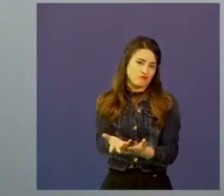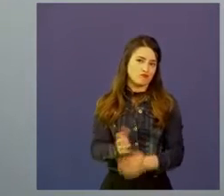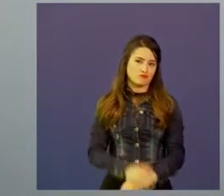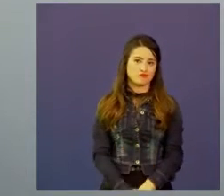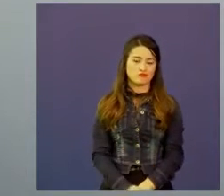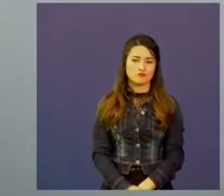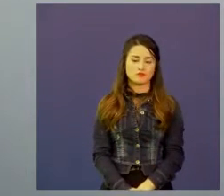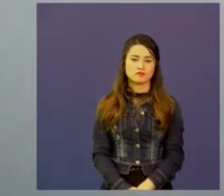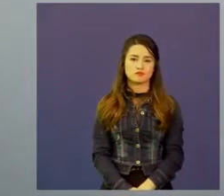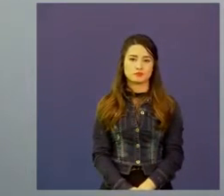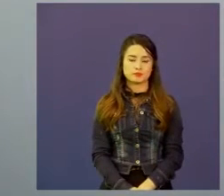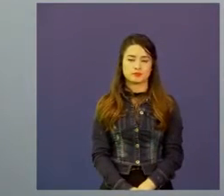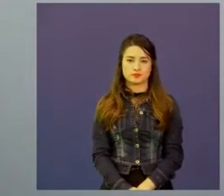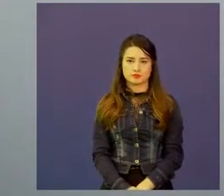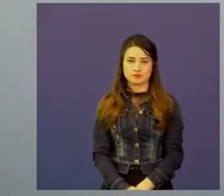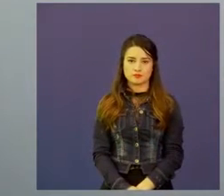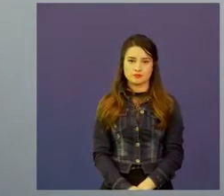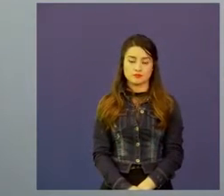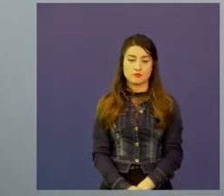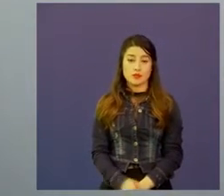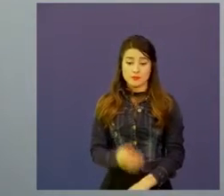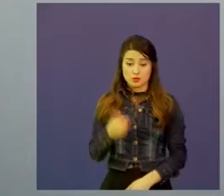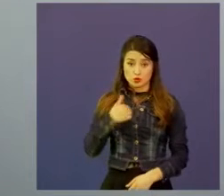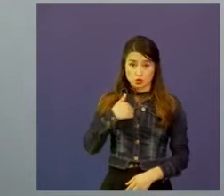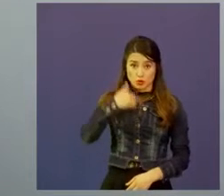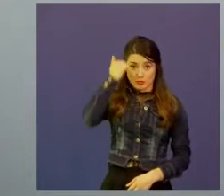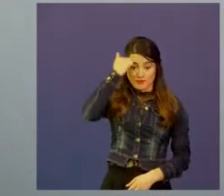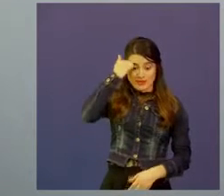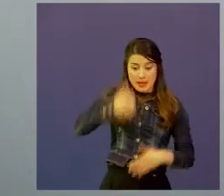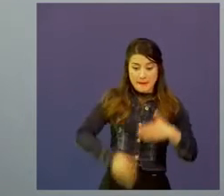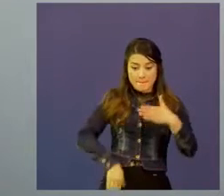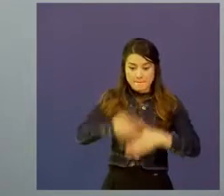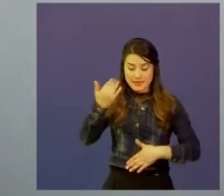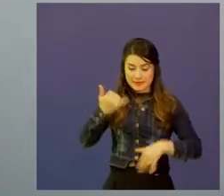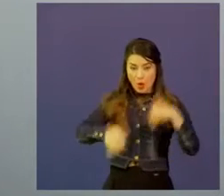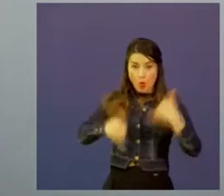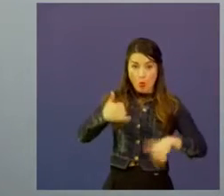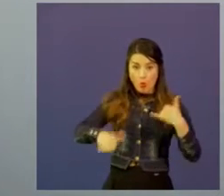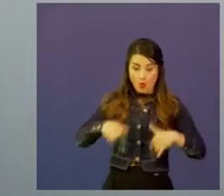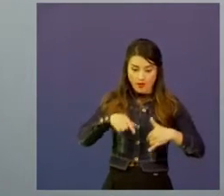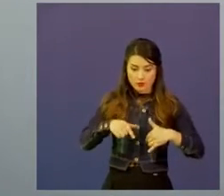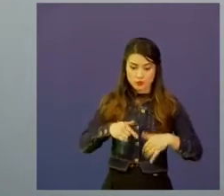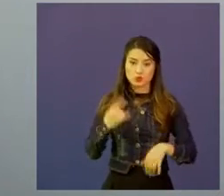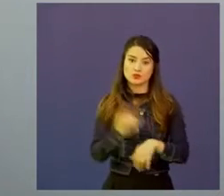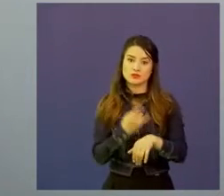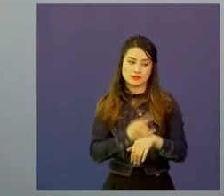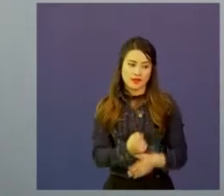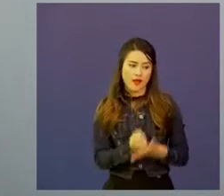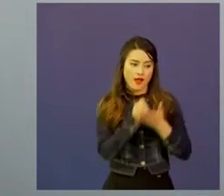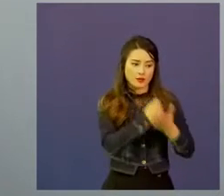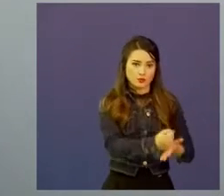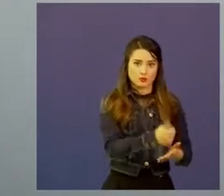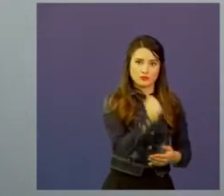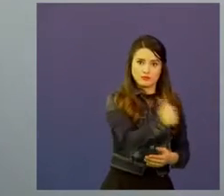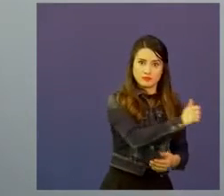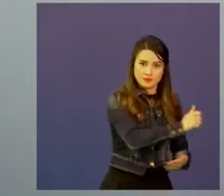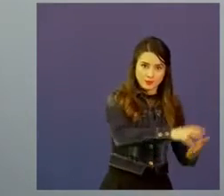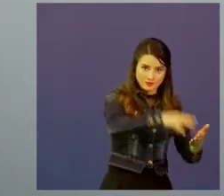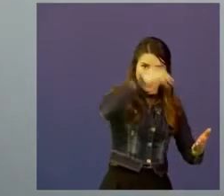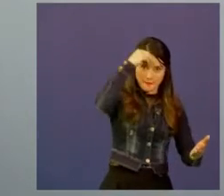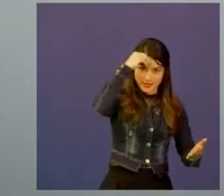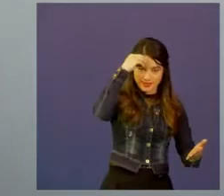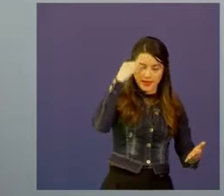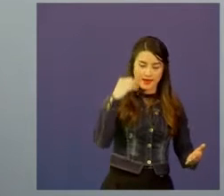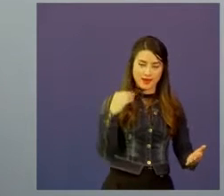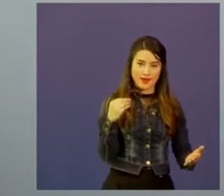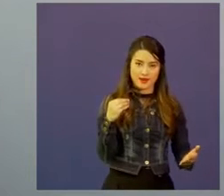si iniciamos el desarrollo de juegos como estrategias pedagógicas, con claridad en lo que queremos